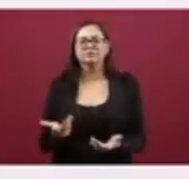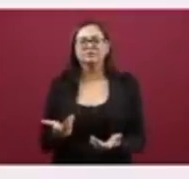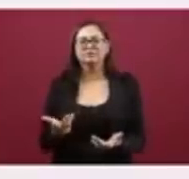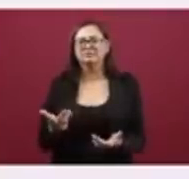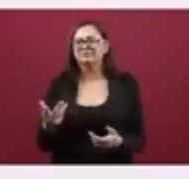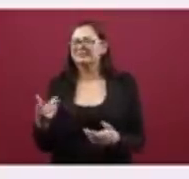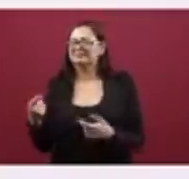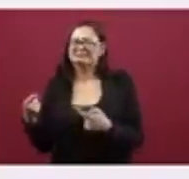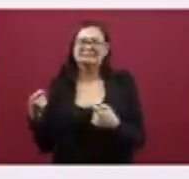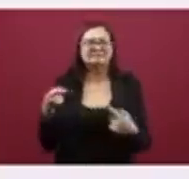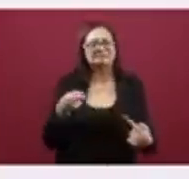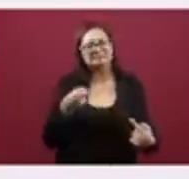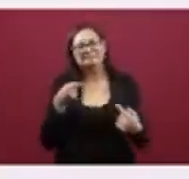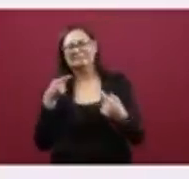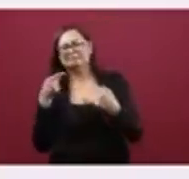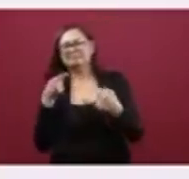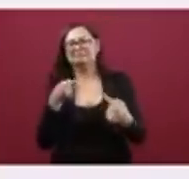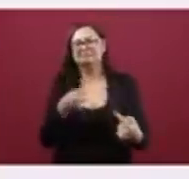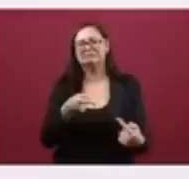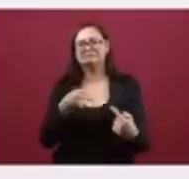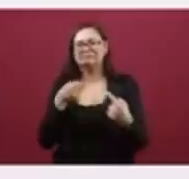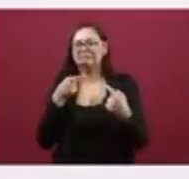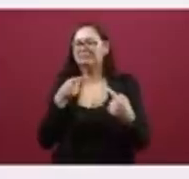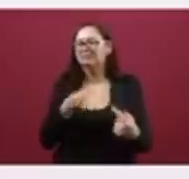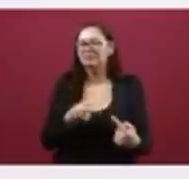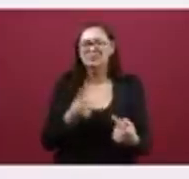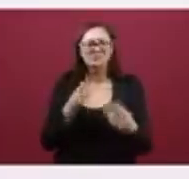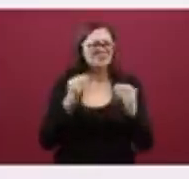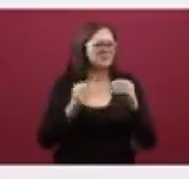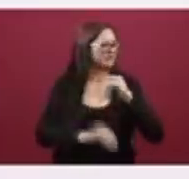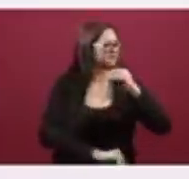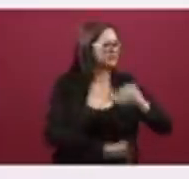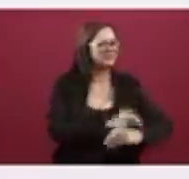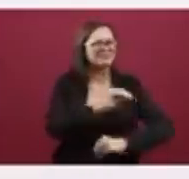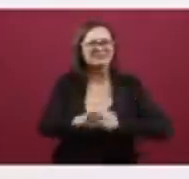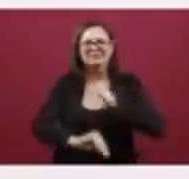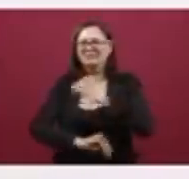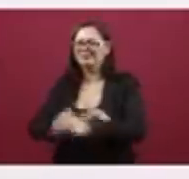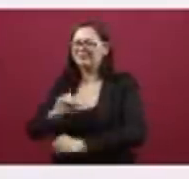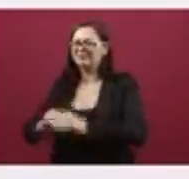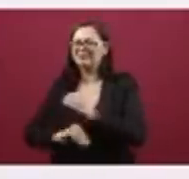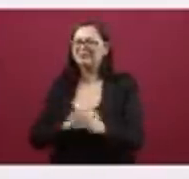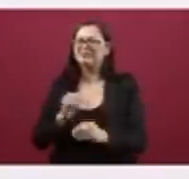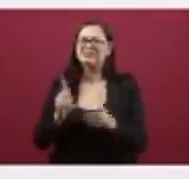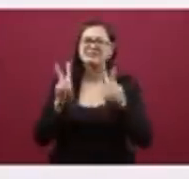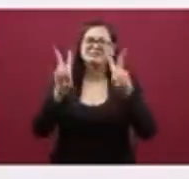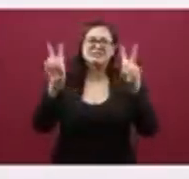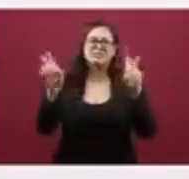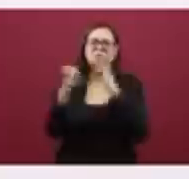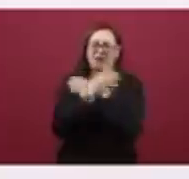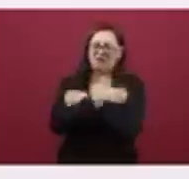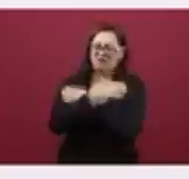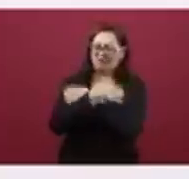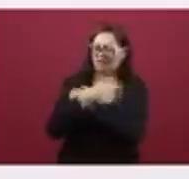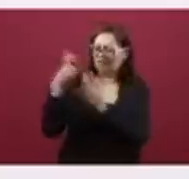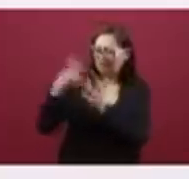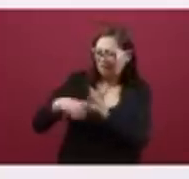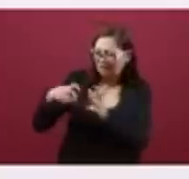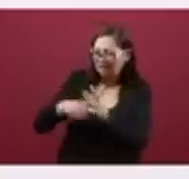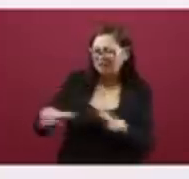confrontado la población mucha polarización por la llamada reforma educativa